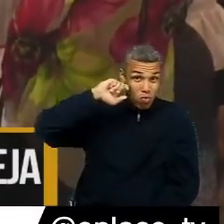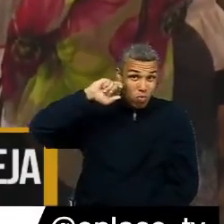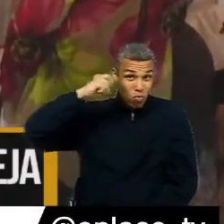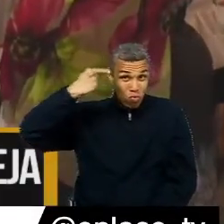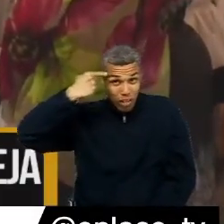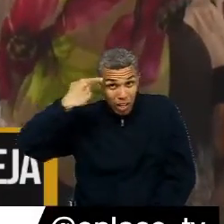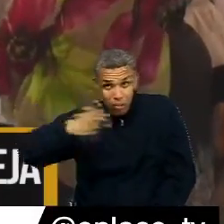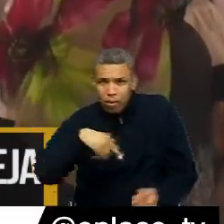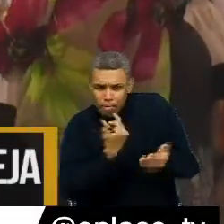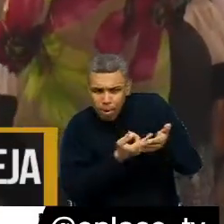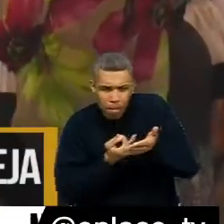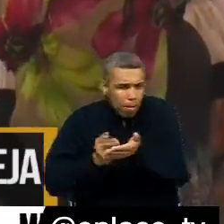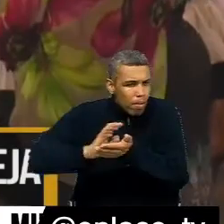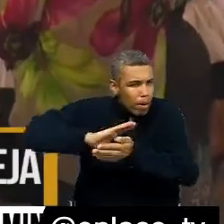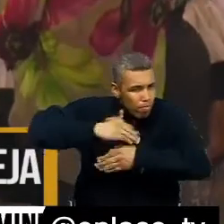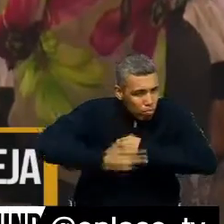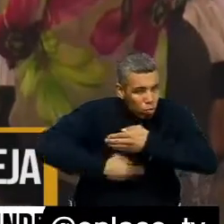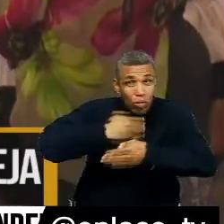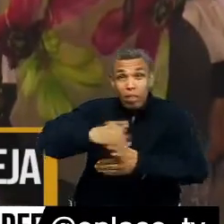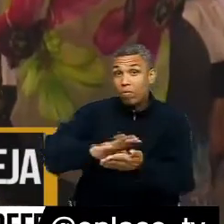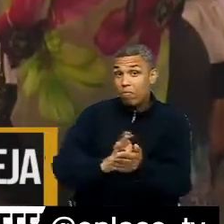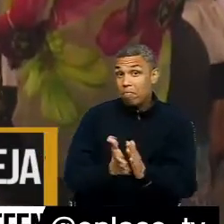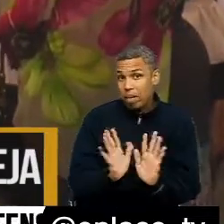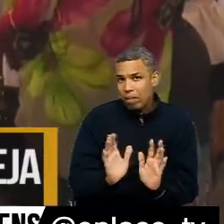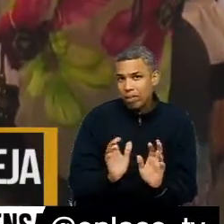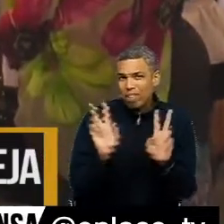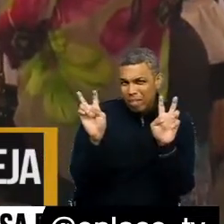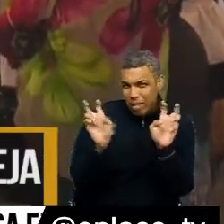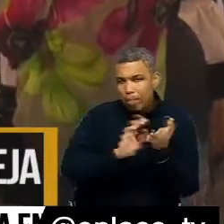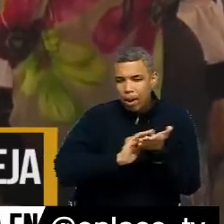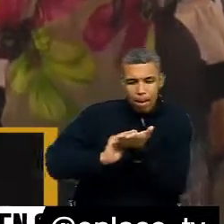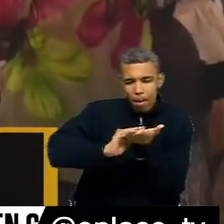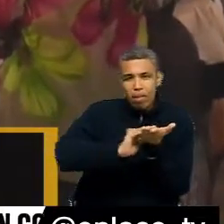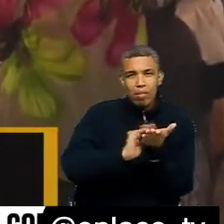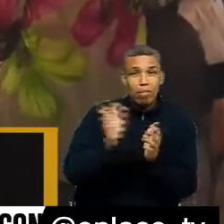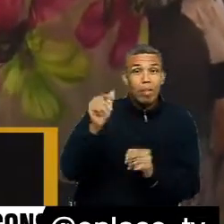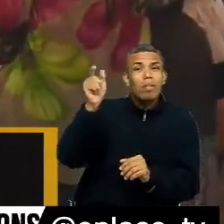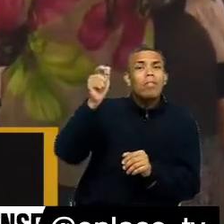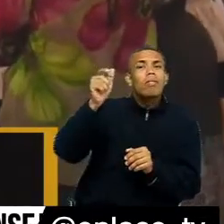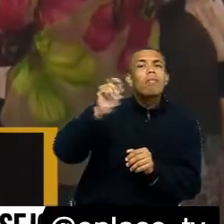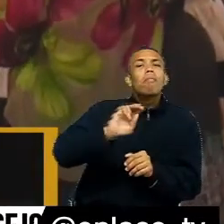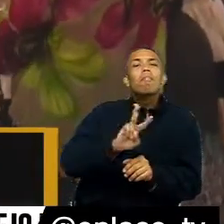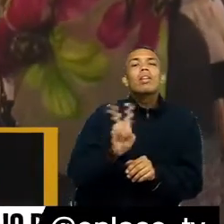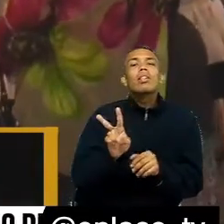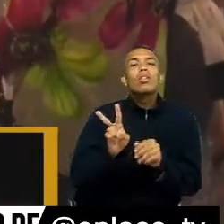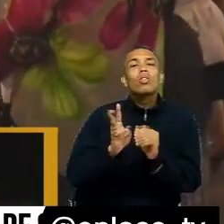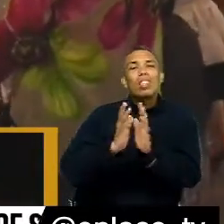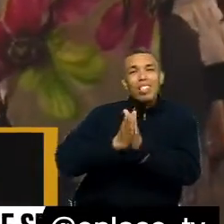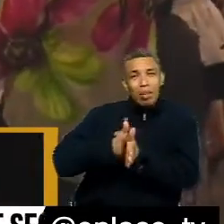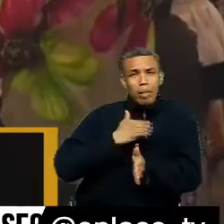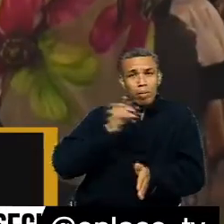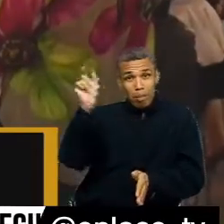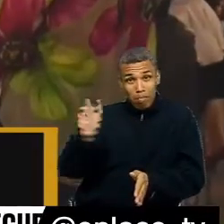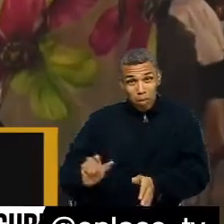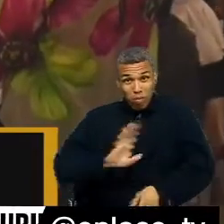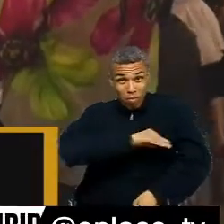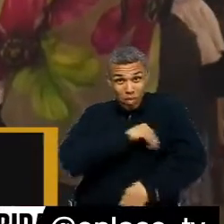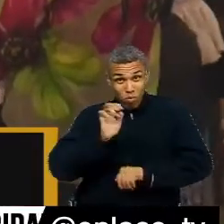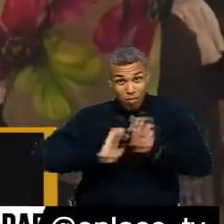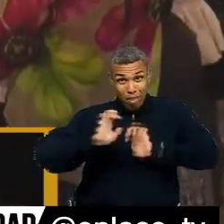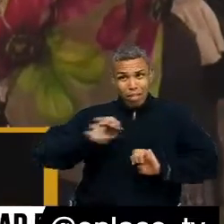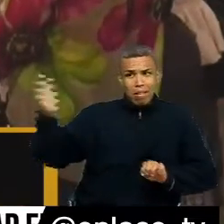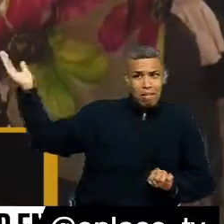importante este 22 de diciembre, porque es un respaldo también a lo que hemos venido haciendo en Barranca por mejorar